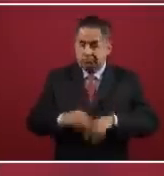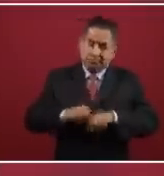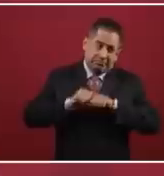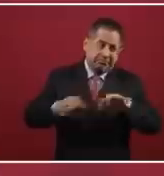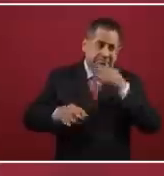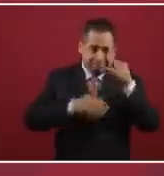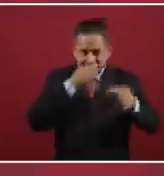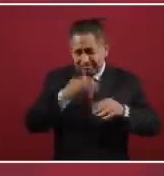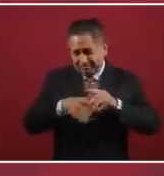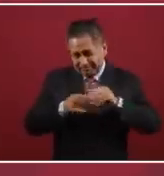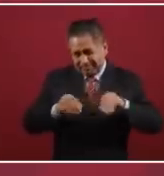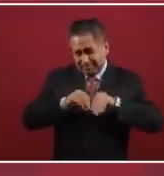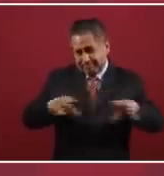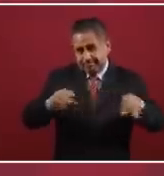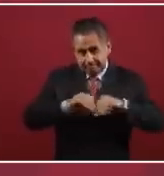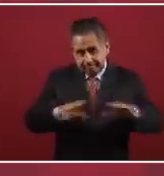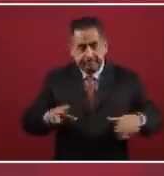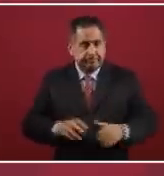campaña.